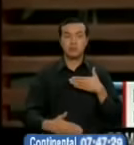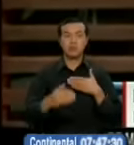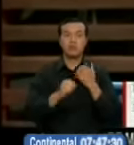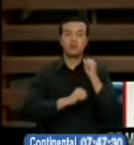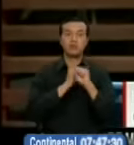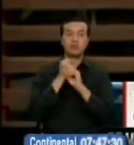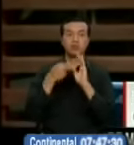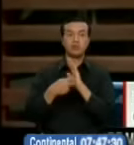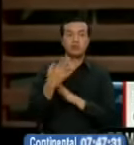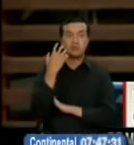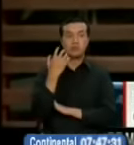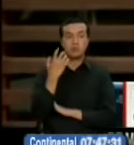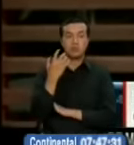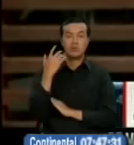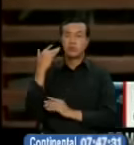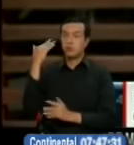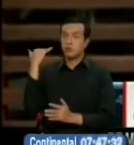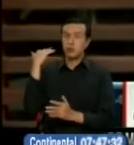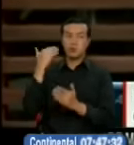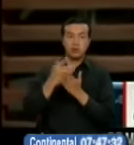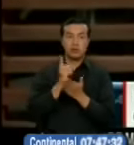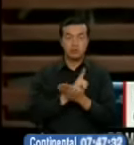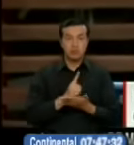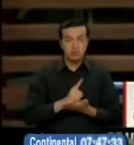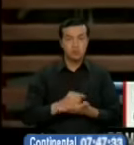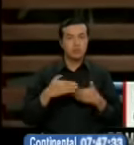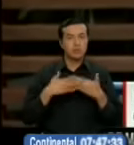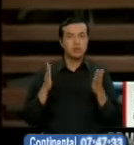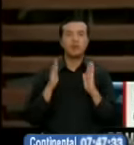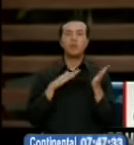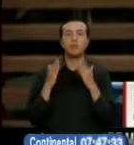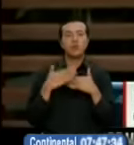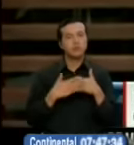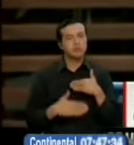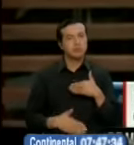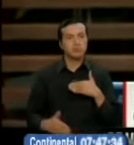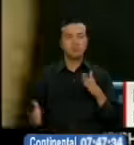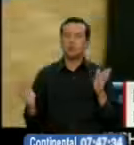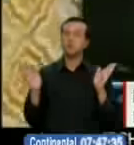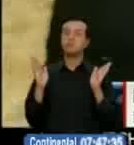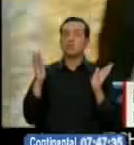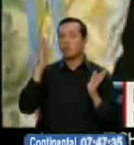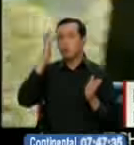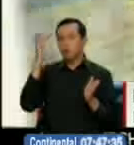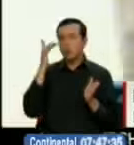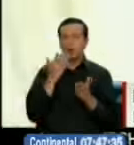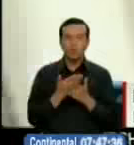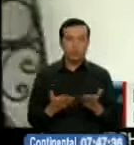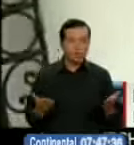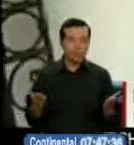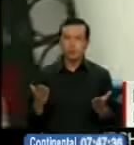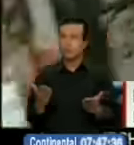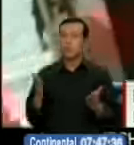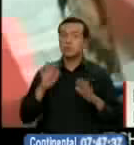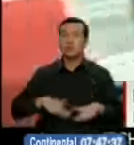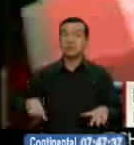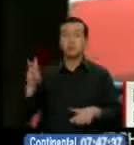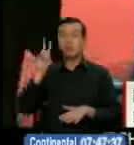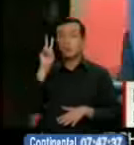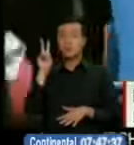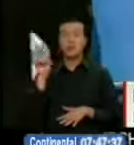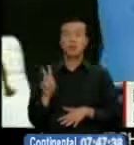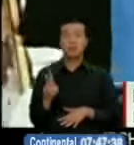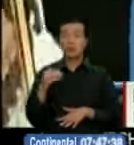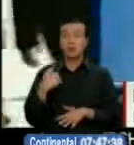año 2015 y que en las últimas semanas se abrió, pero de manera parcial, temporal, ante la escasez de productos de primera necesidad registrada